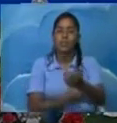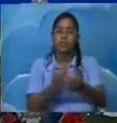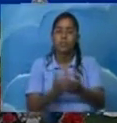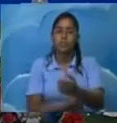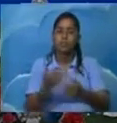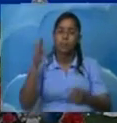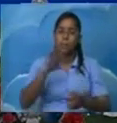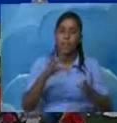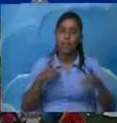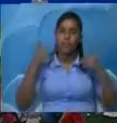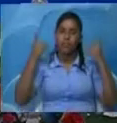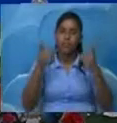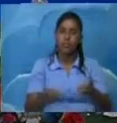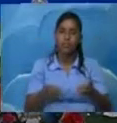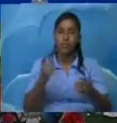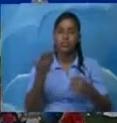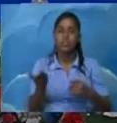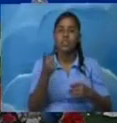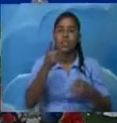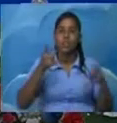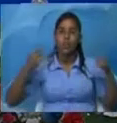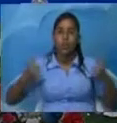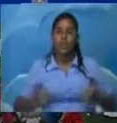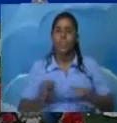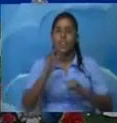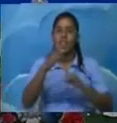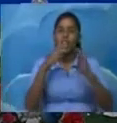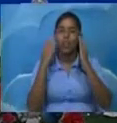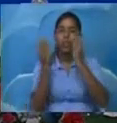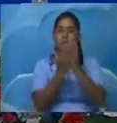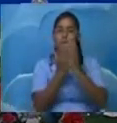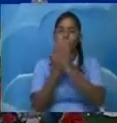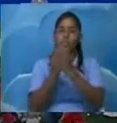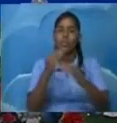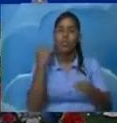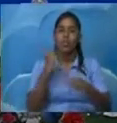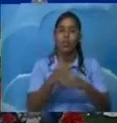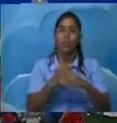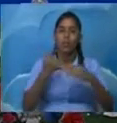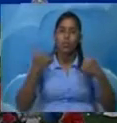ande dignamente y que sus hijitos estudien como